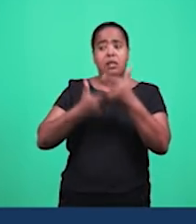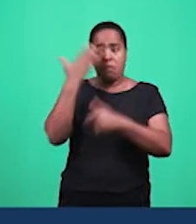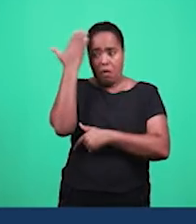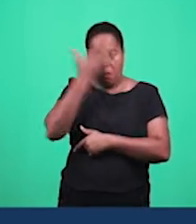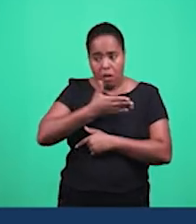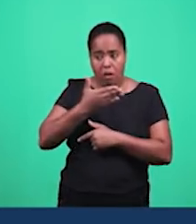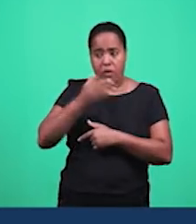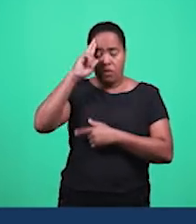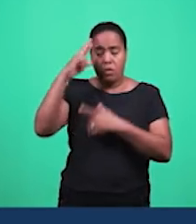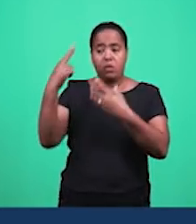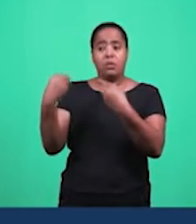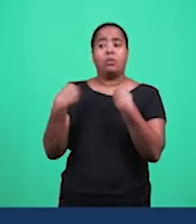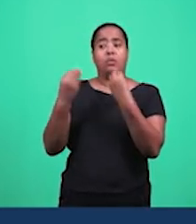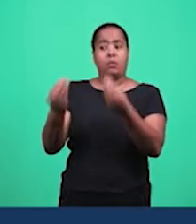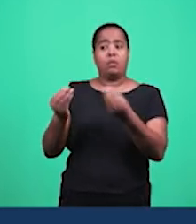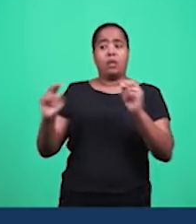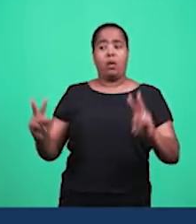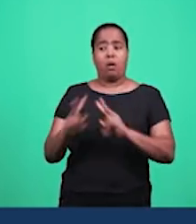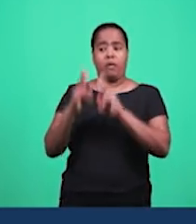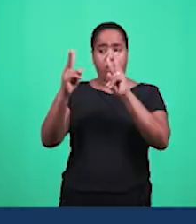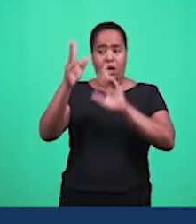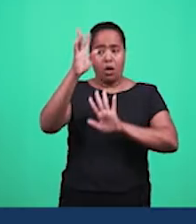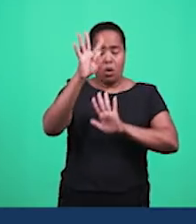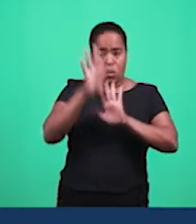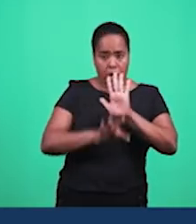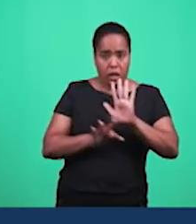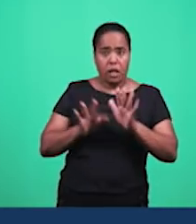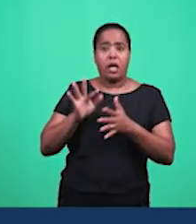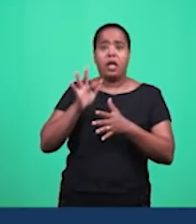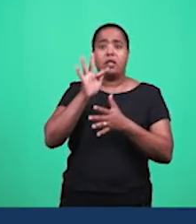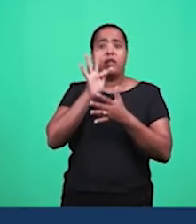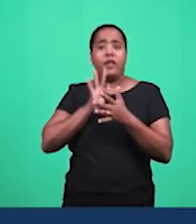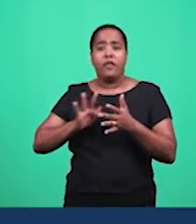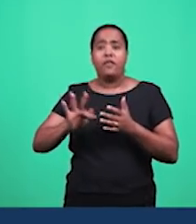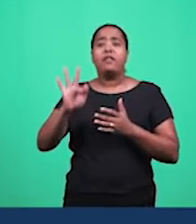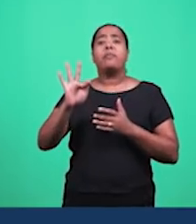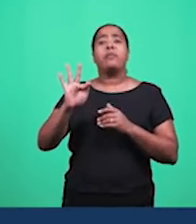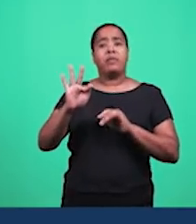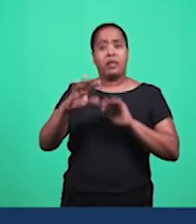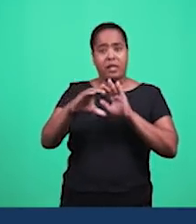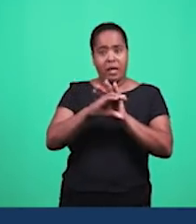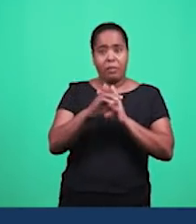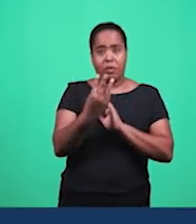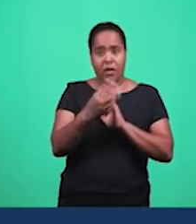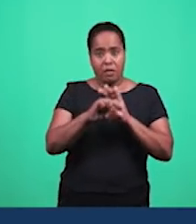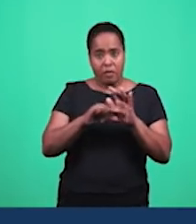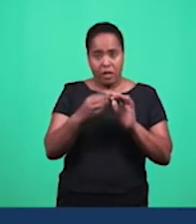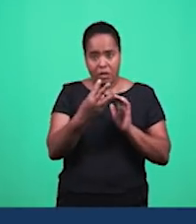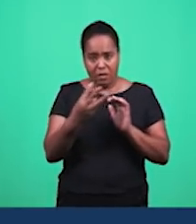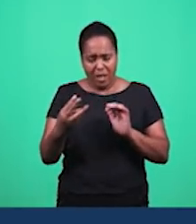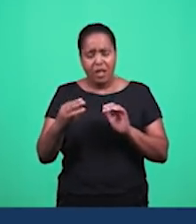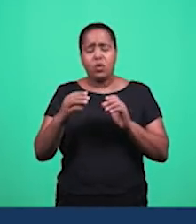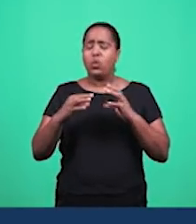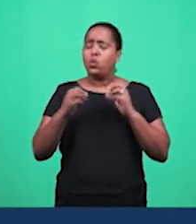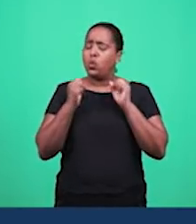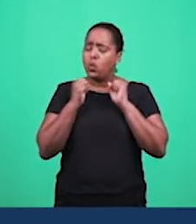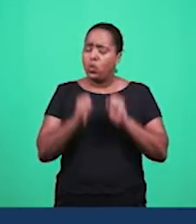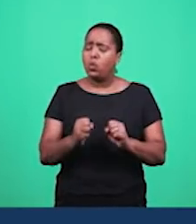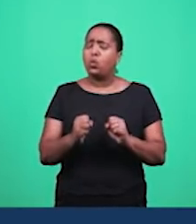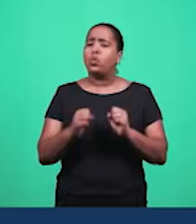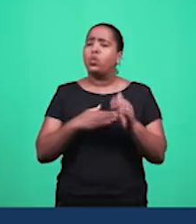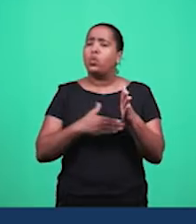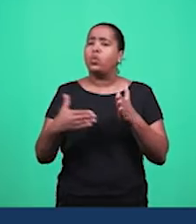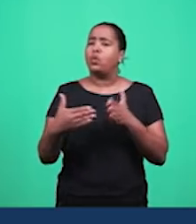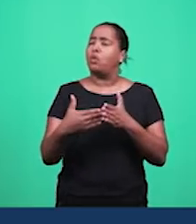así dejó para la hermana el texto de filipe es es capítulo 4 versículo 13 todo lo puedo en